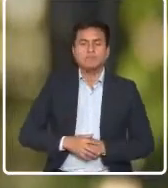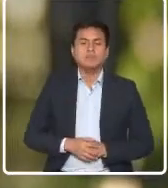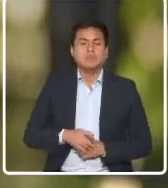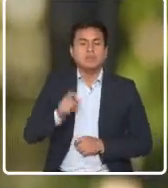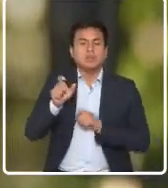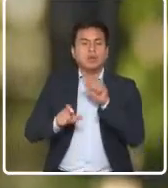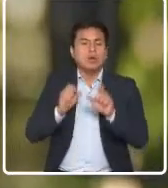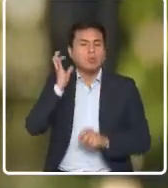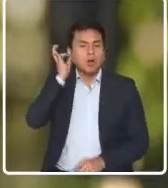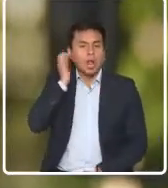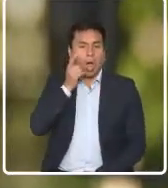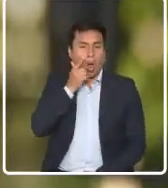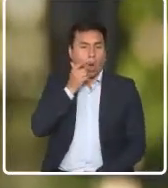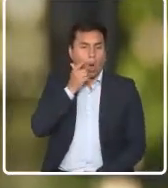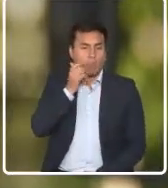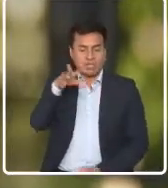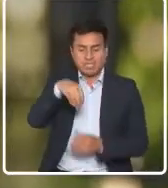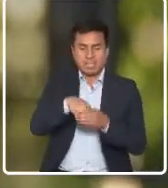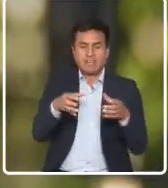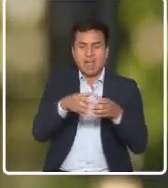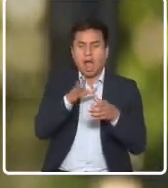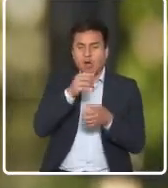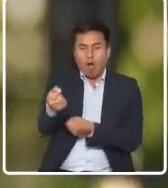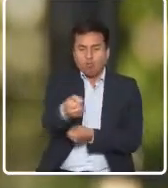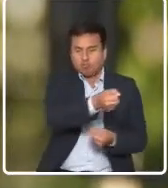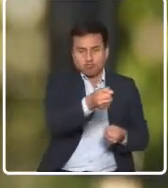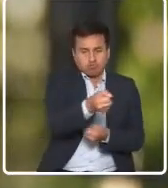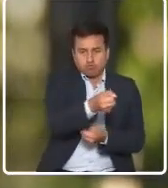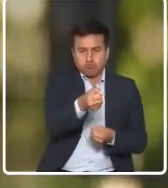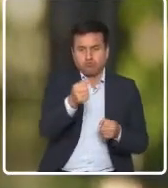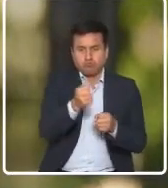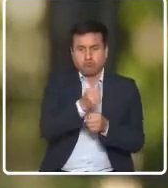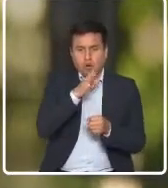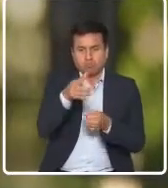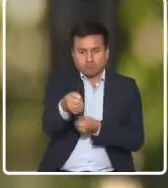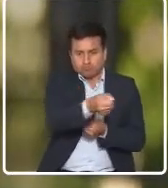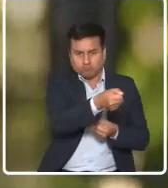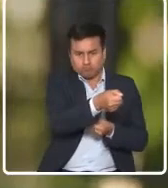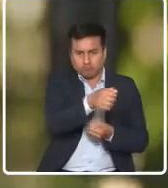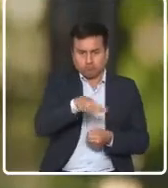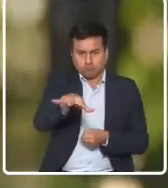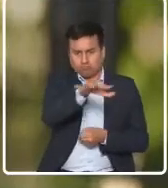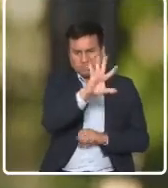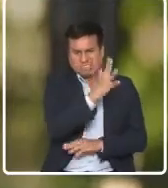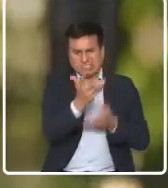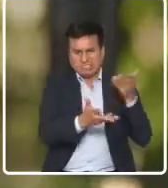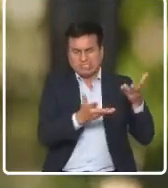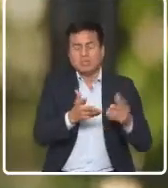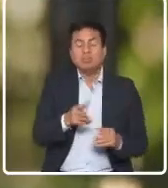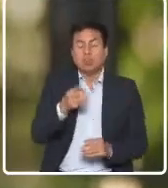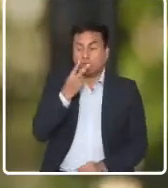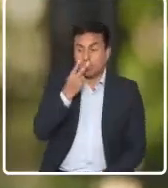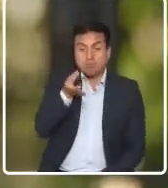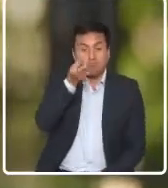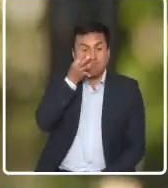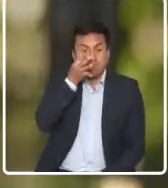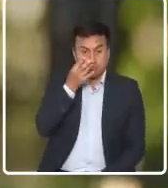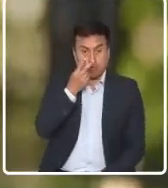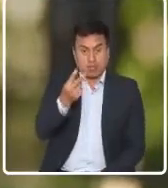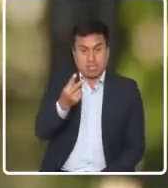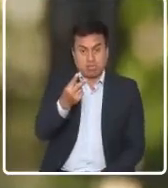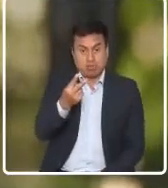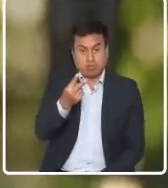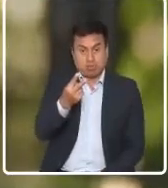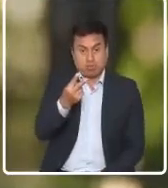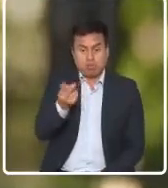de mujeres y hombres que integran las brigadas forestales, a quienes he visto con mis propios ojos